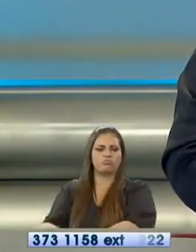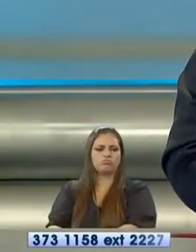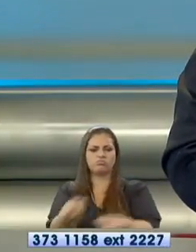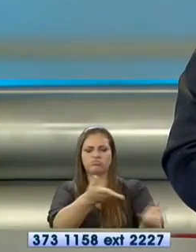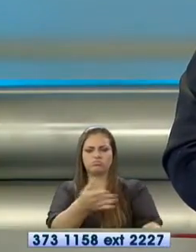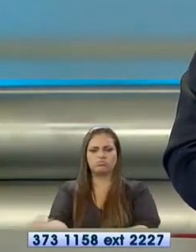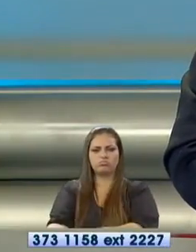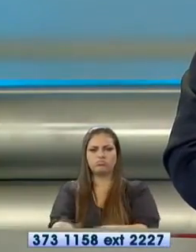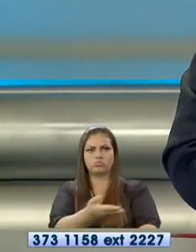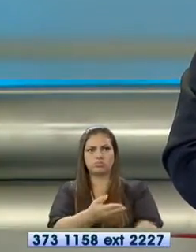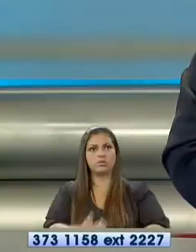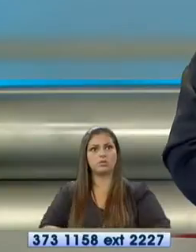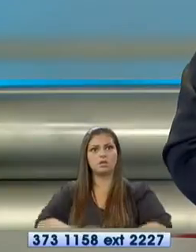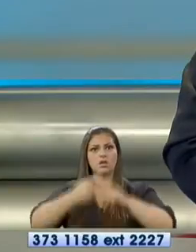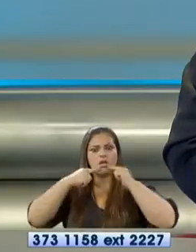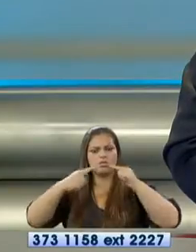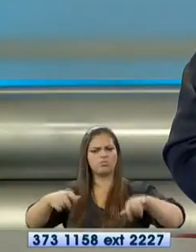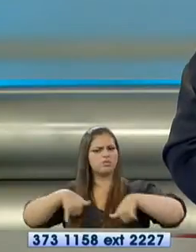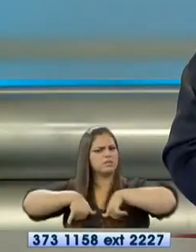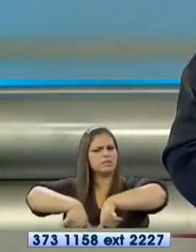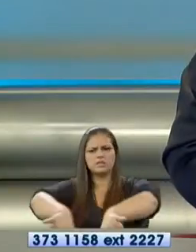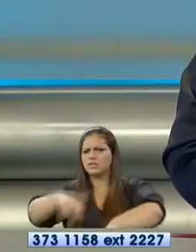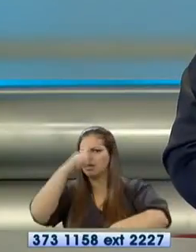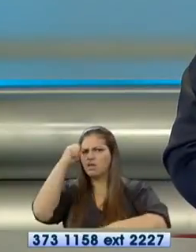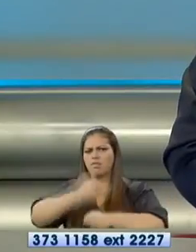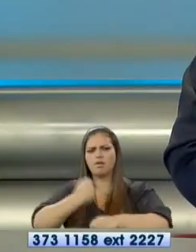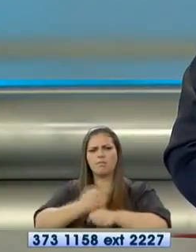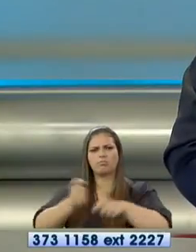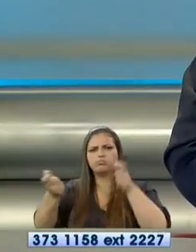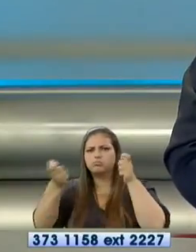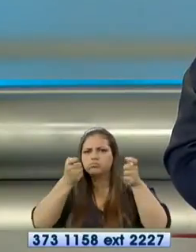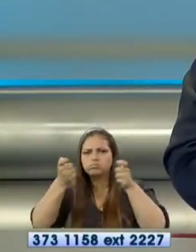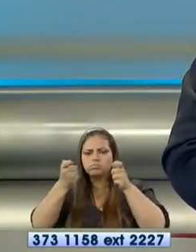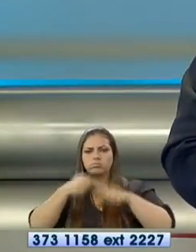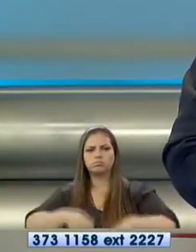anuncian continuarán con este tipo de operativos.